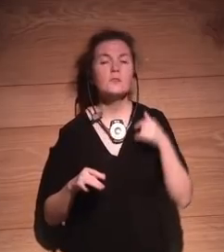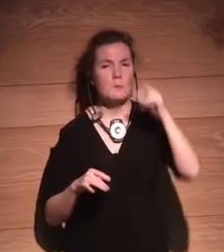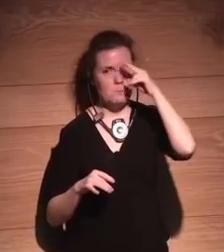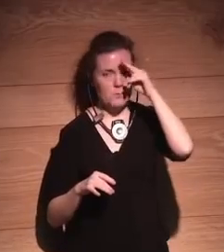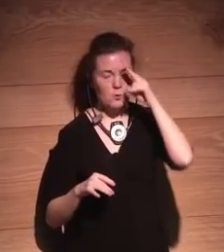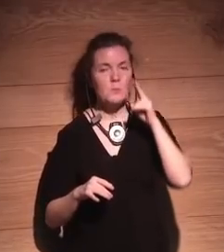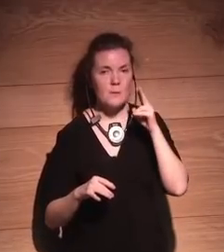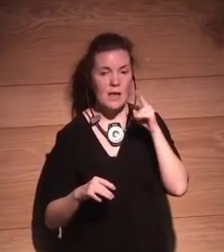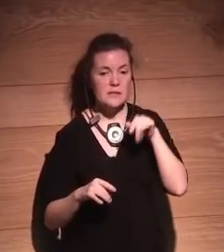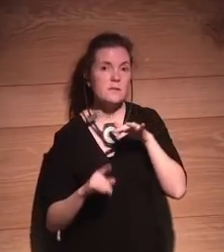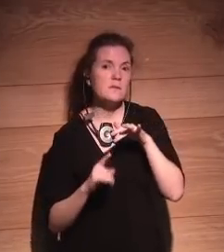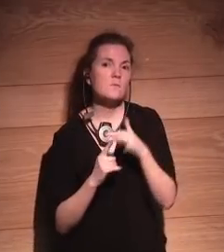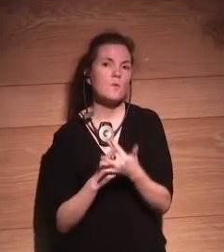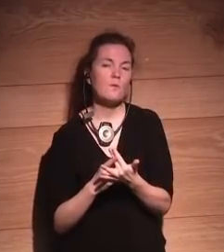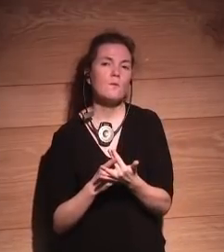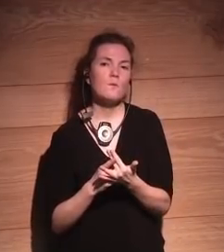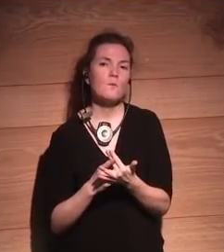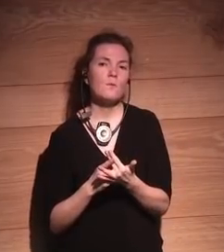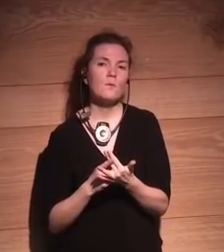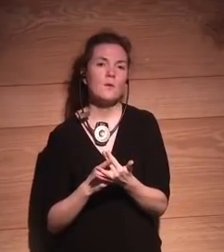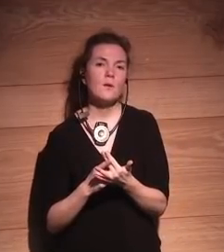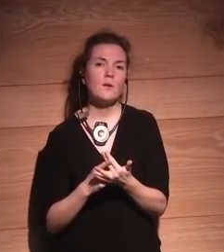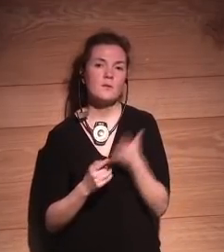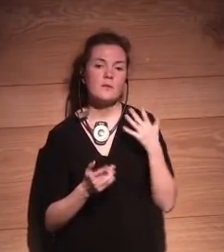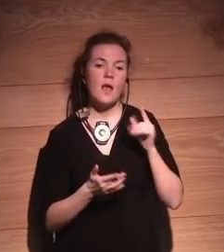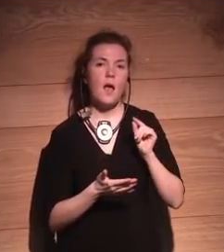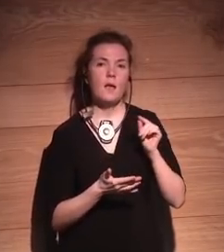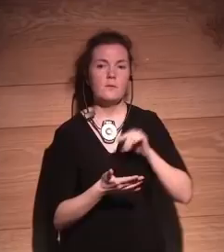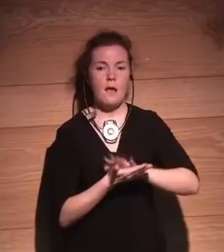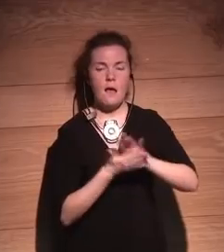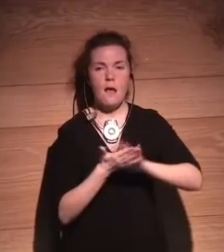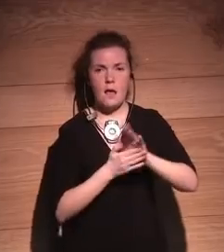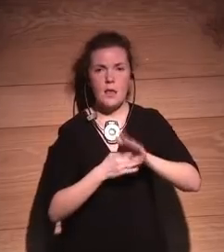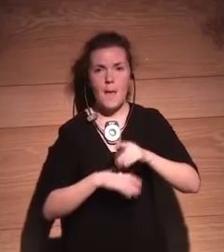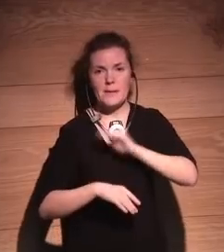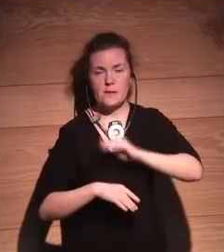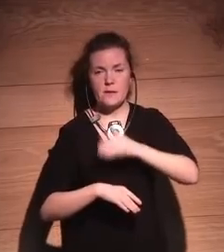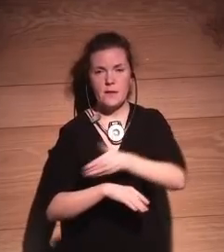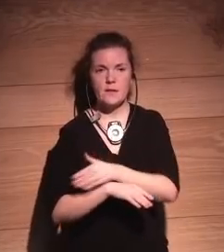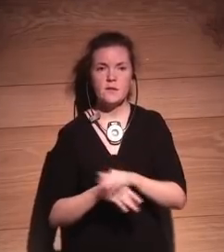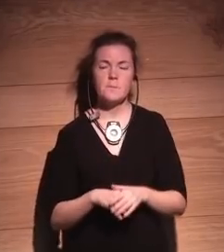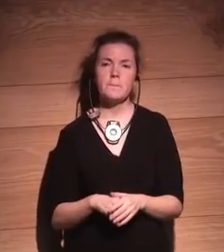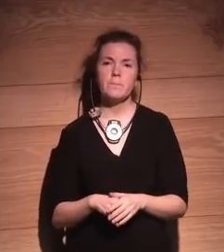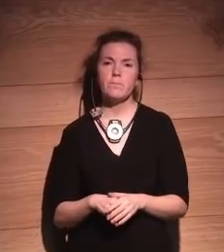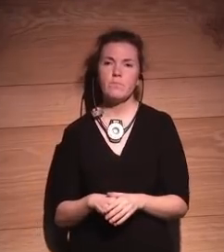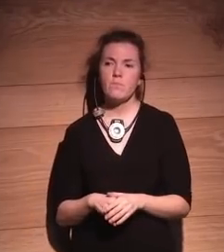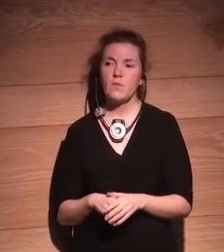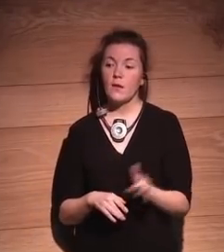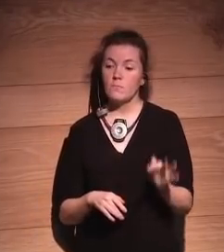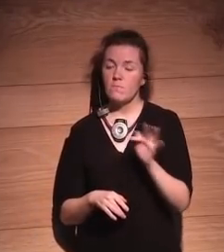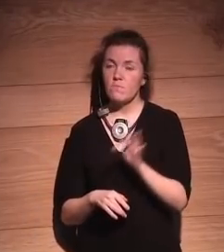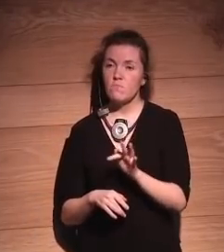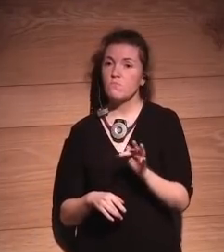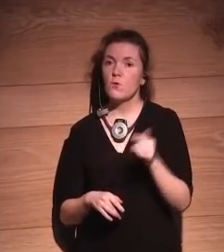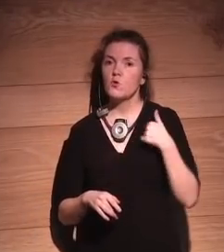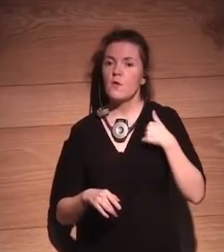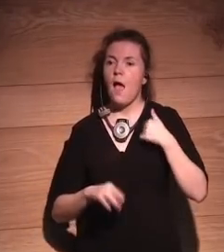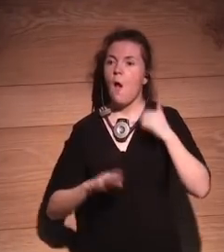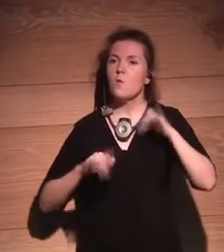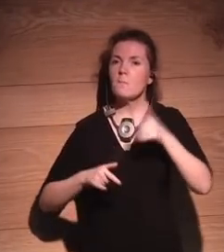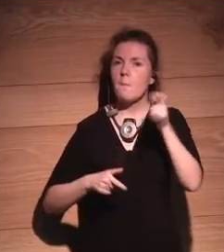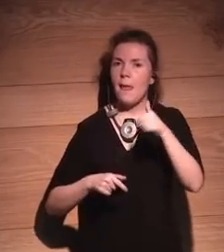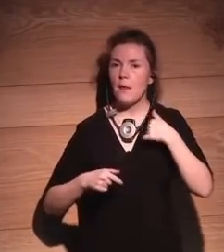preocupa. Y más en esta situación que, bueno, se ha descrito suficientemente aquí antes. Tienes la última palabra. No, y la última no, por